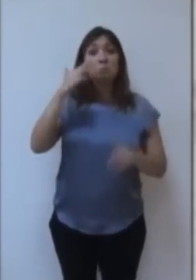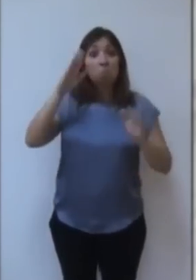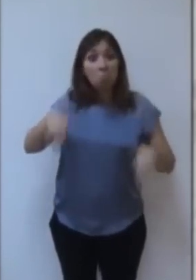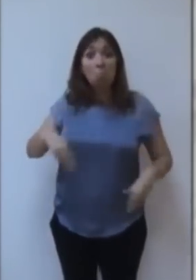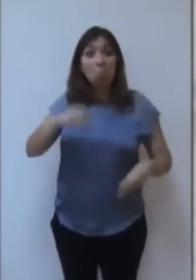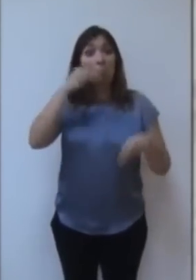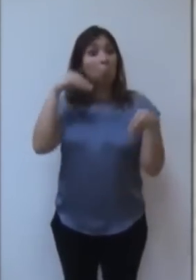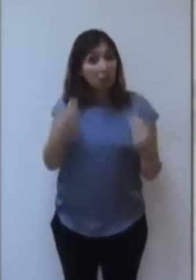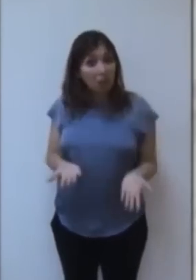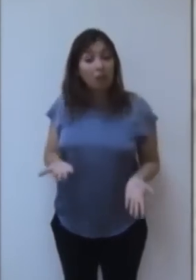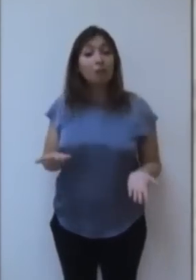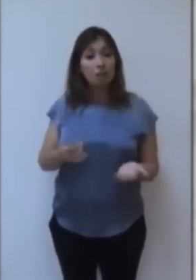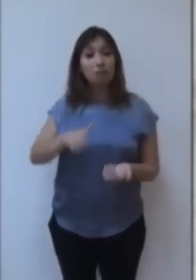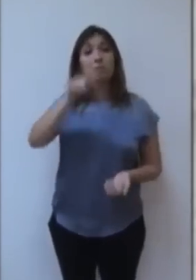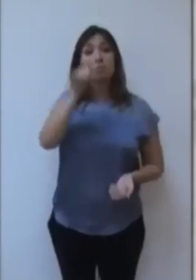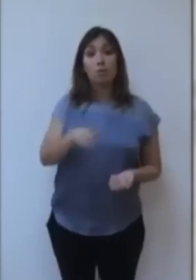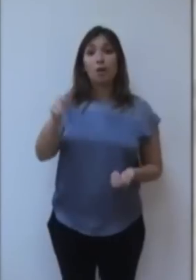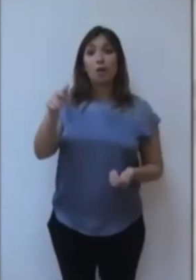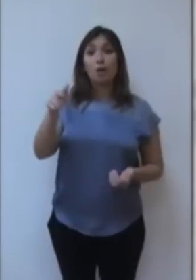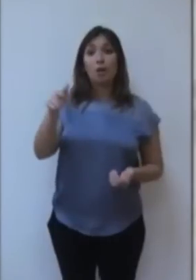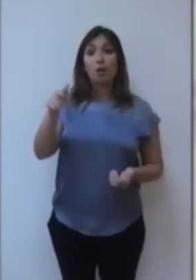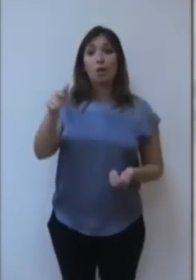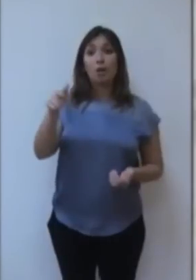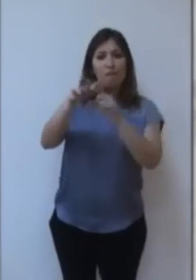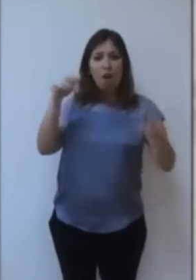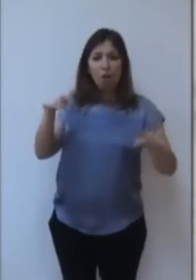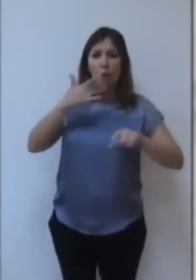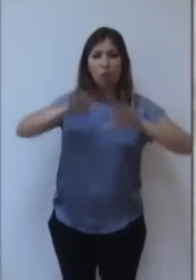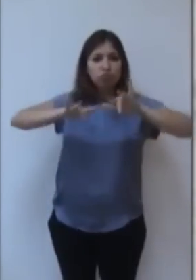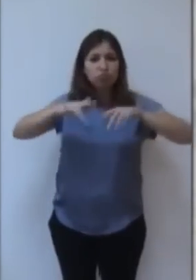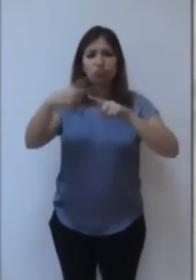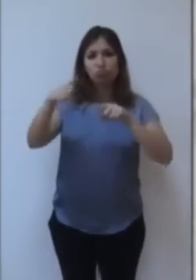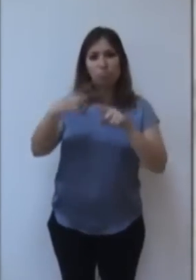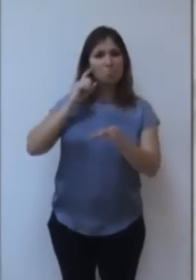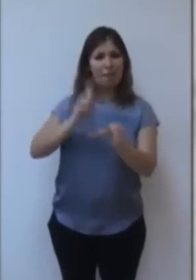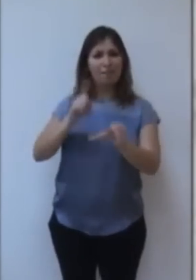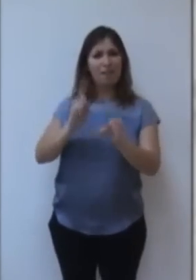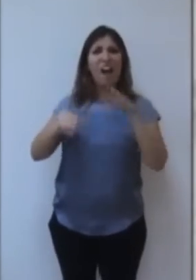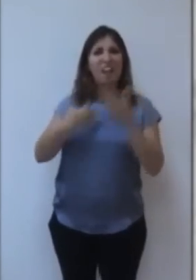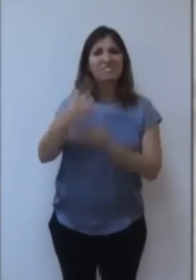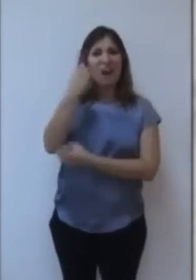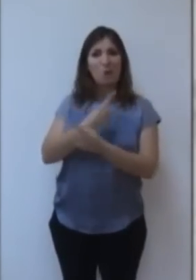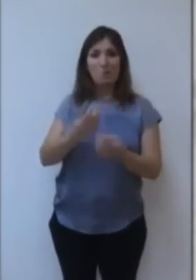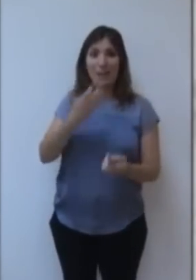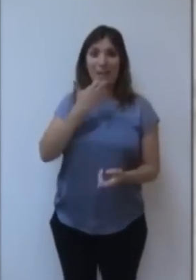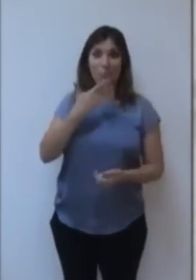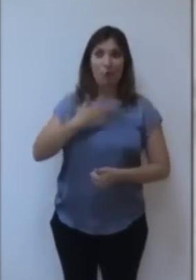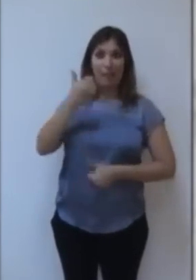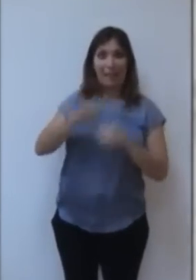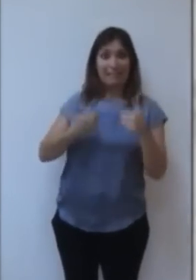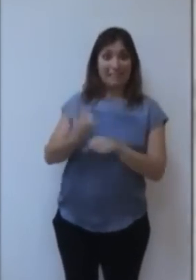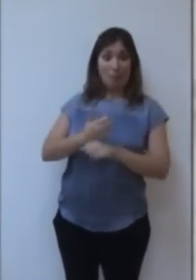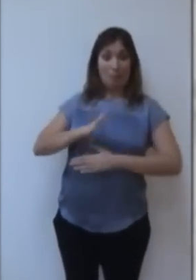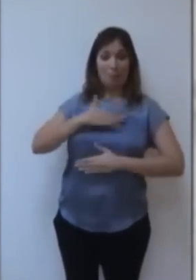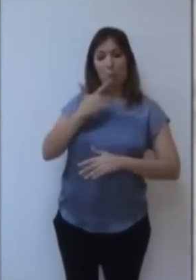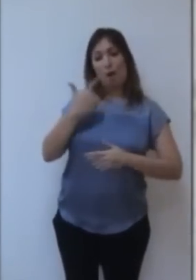funcionado bastante bien, las personas entraban en los foros, participaban bastante, incluso algunos subían ejemplos de exámenes que trabajaban ellos, o sea